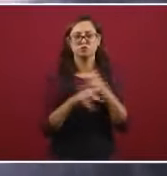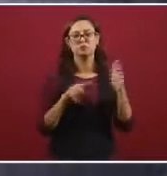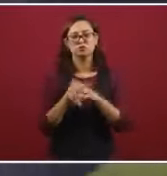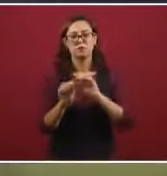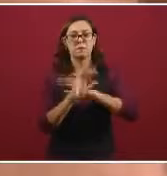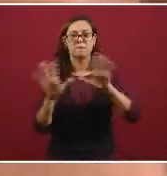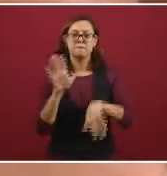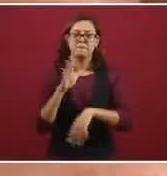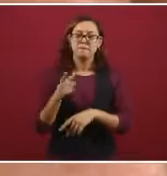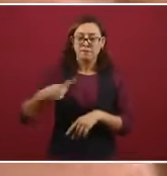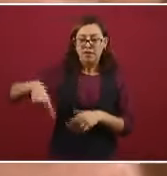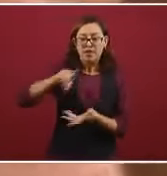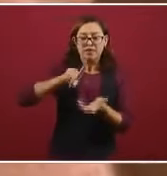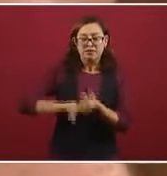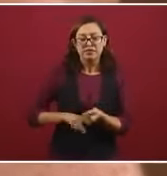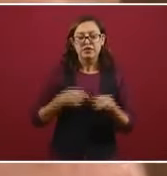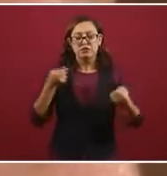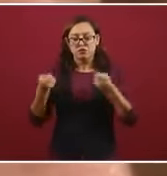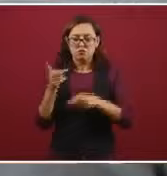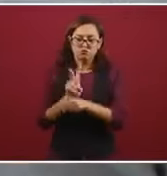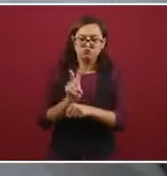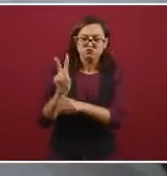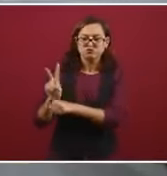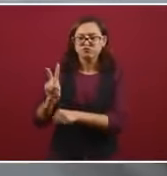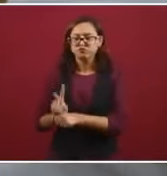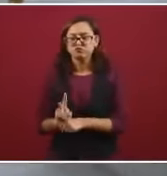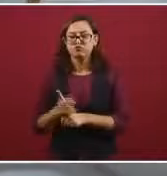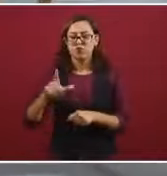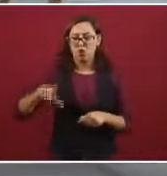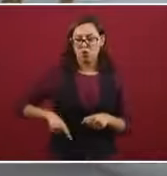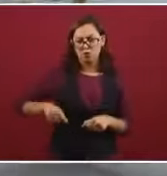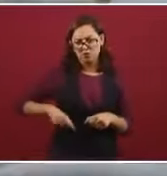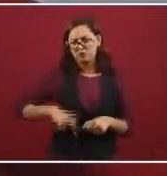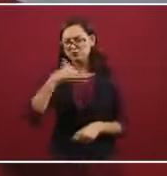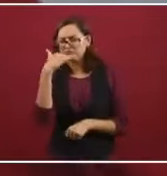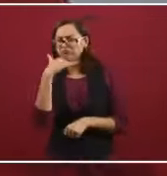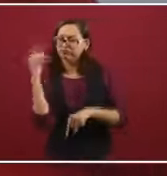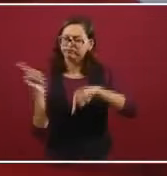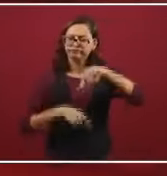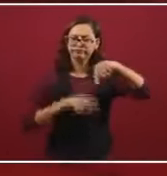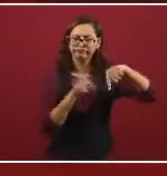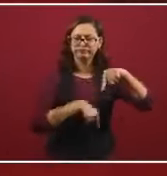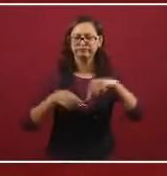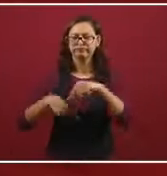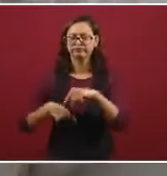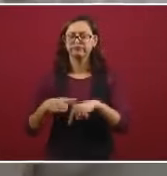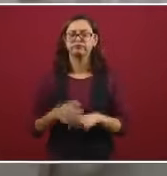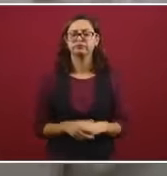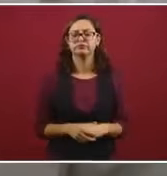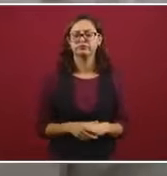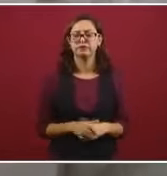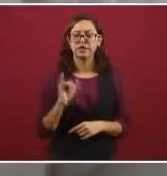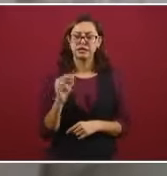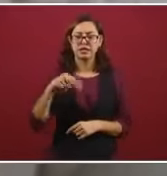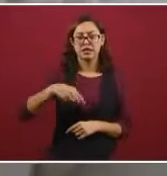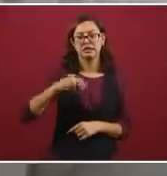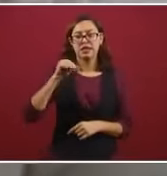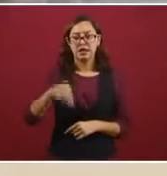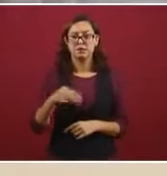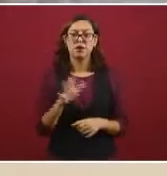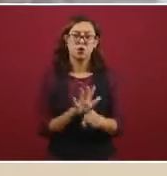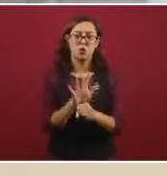las investigaciones del órgano interno de control y separando a funcionarios de su cargo. Dentro de las estrategias del INM,